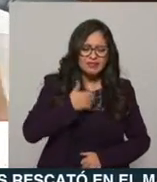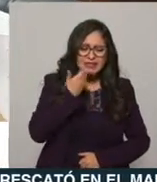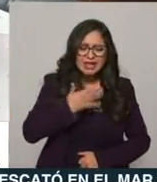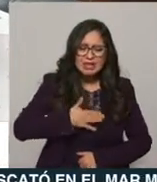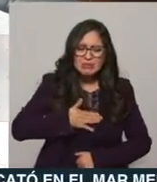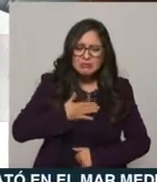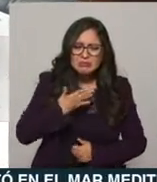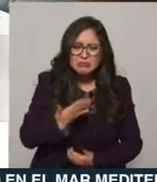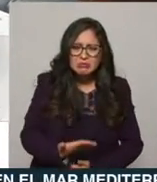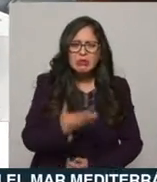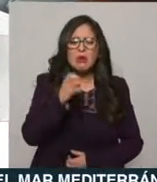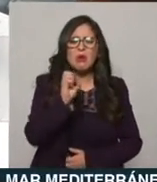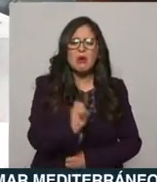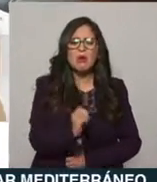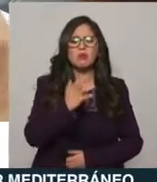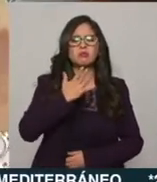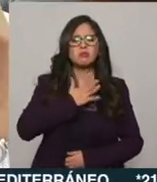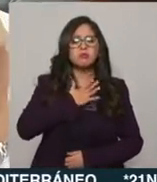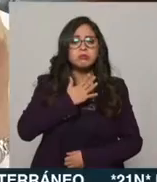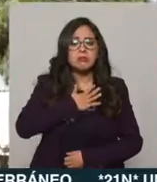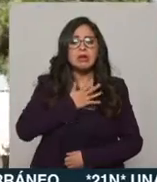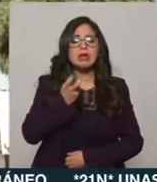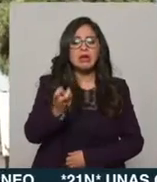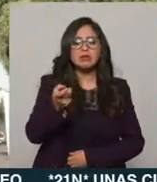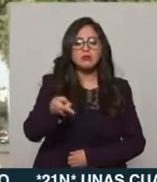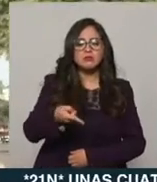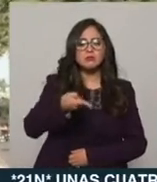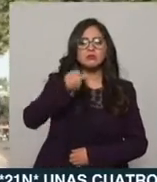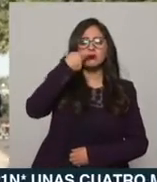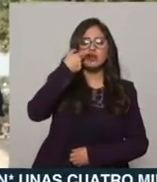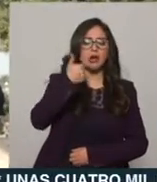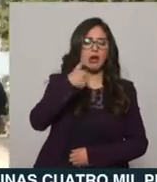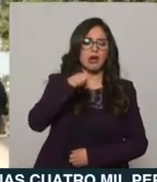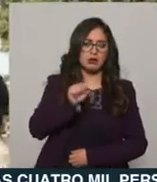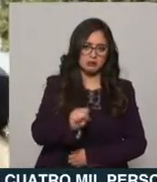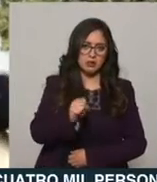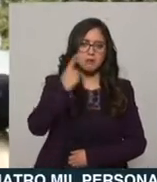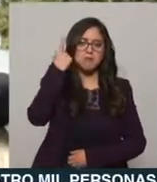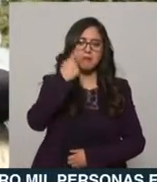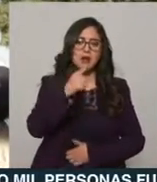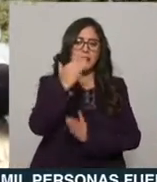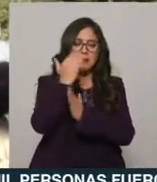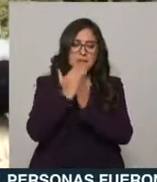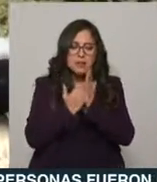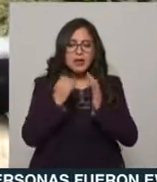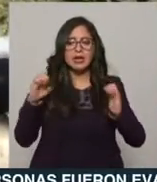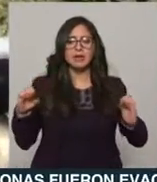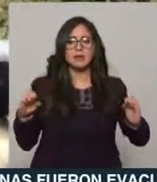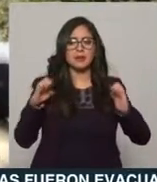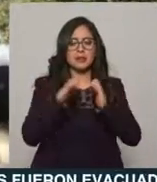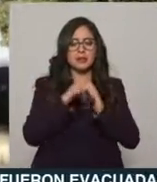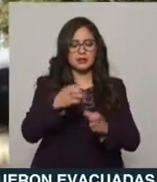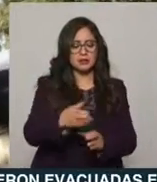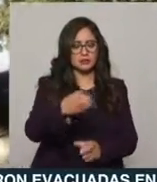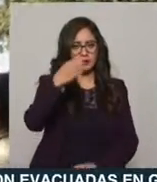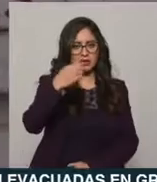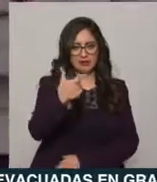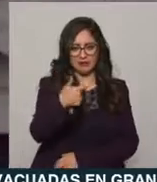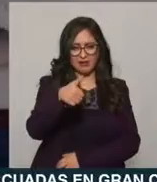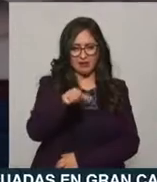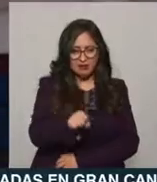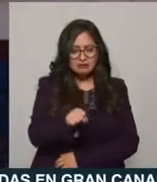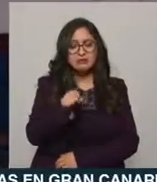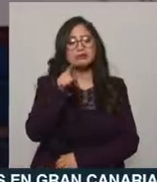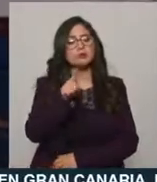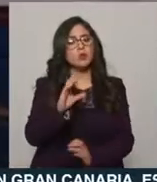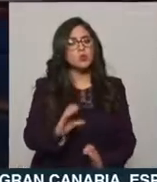etcétera. Es decir, eso te puede provocar la inhalación de gas. Para disminuir la incidencia de emergencias relacionadas con gas, es necesario